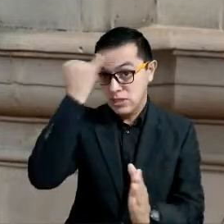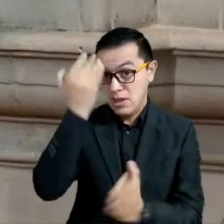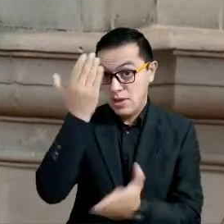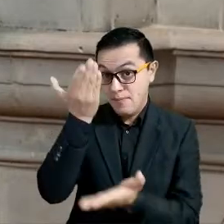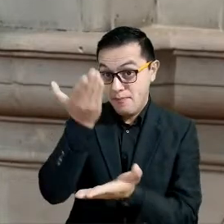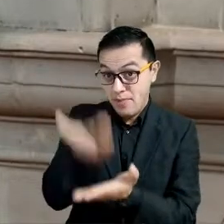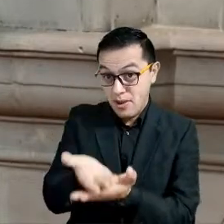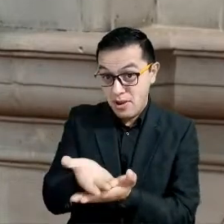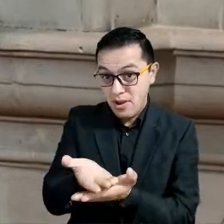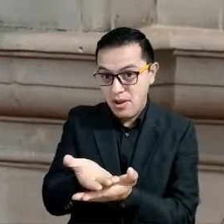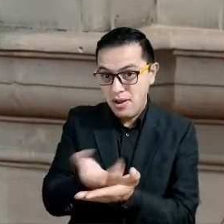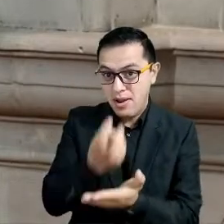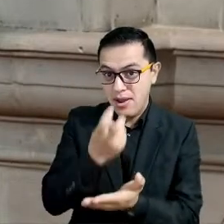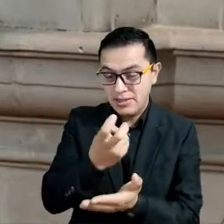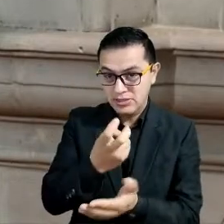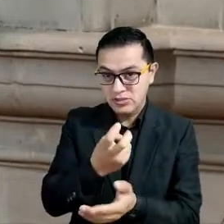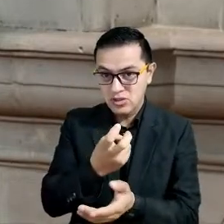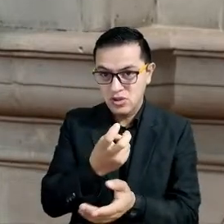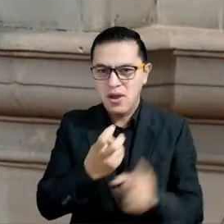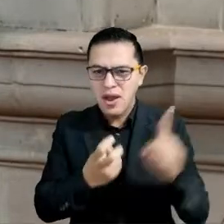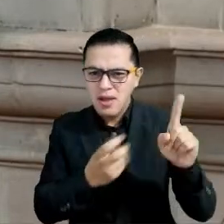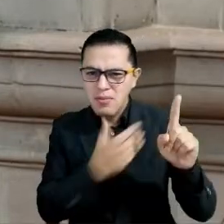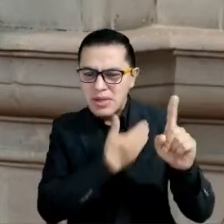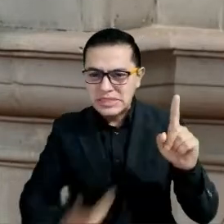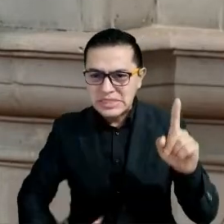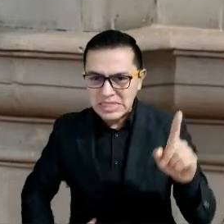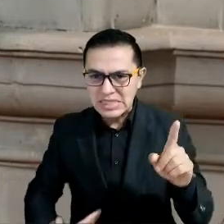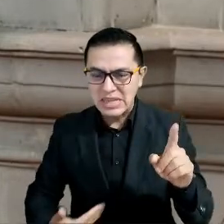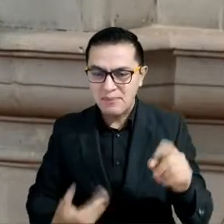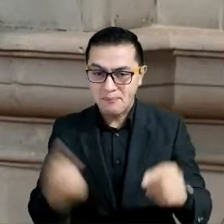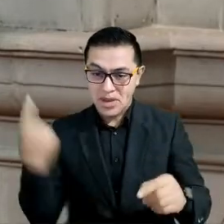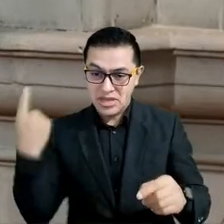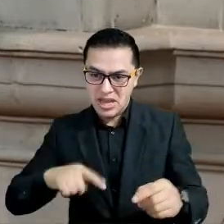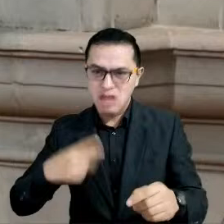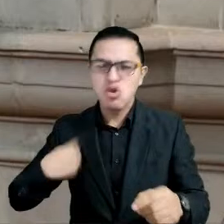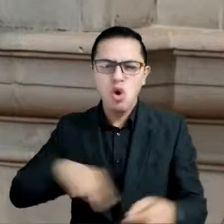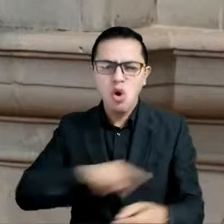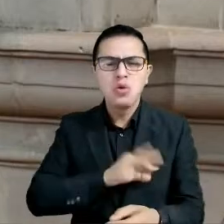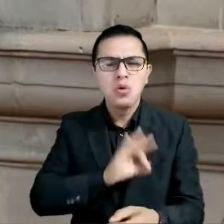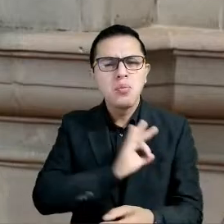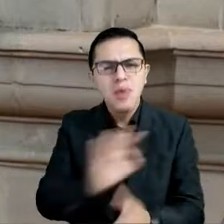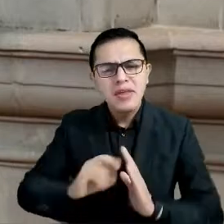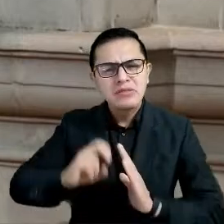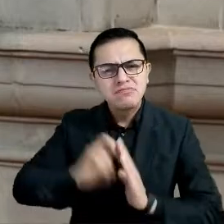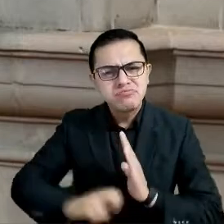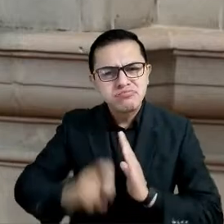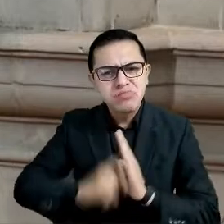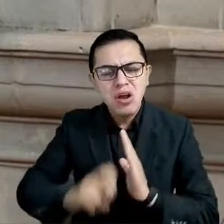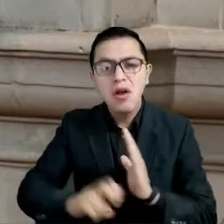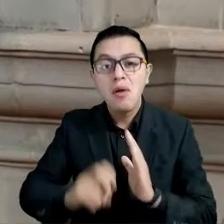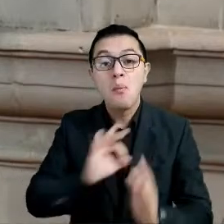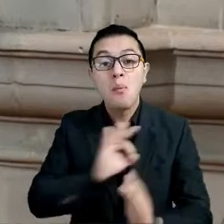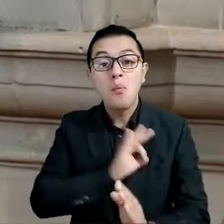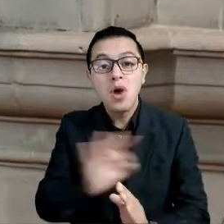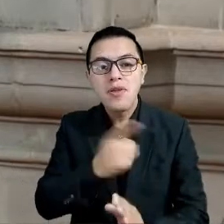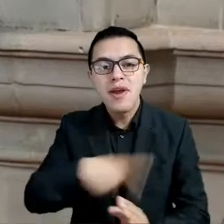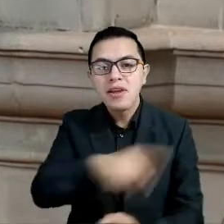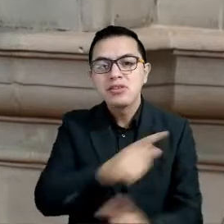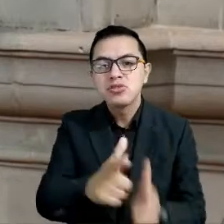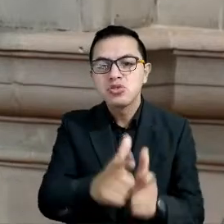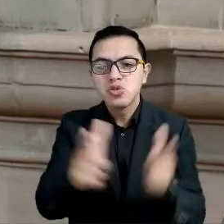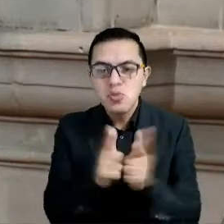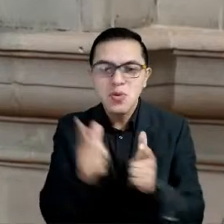del Ejecutivo. Que se pudieron modificar y se pudieron incluir propuestas de todos los grupos parlamentarios y